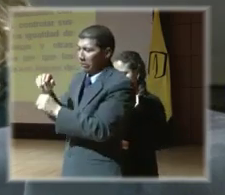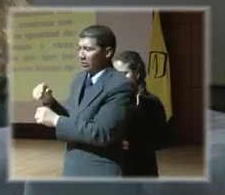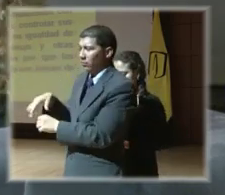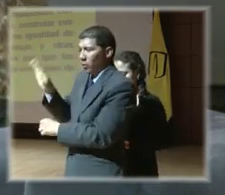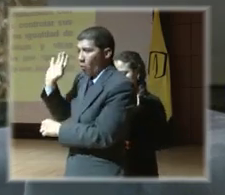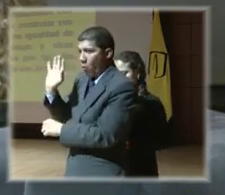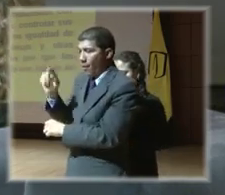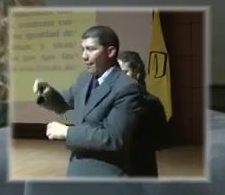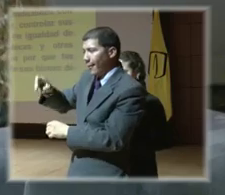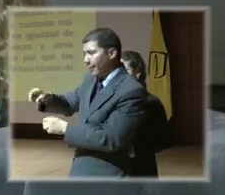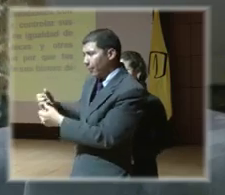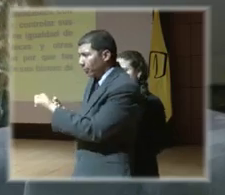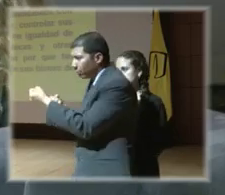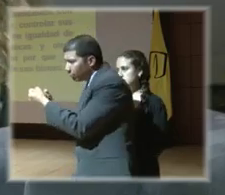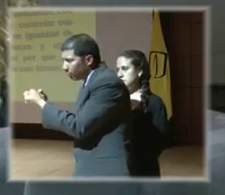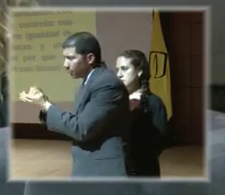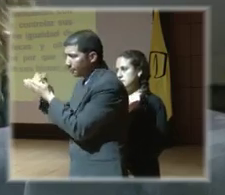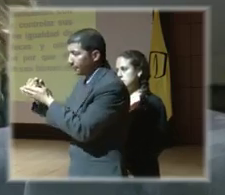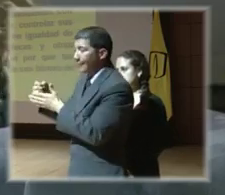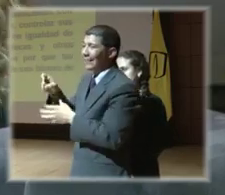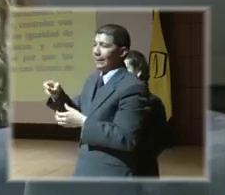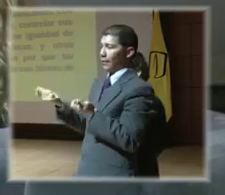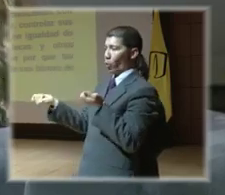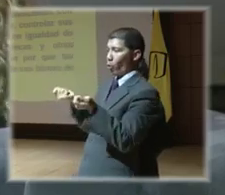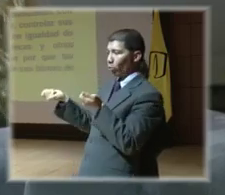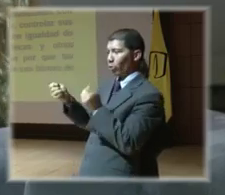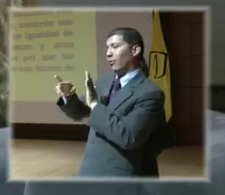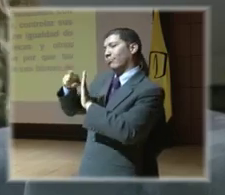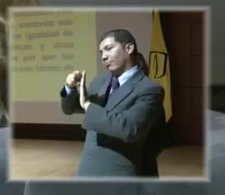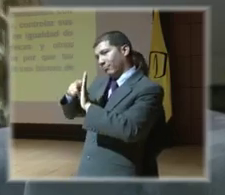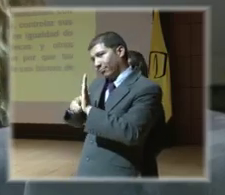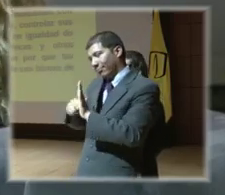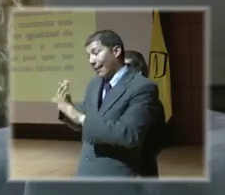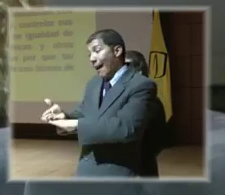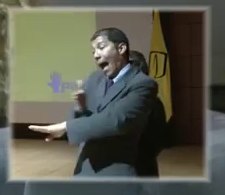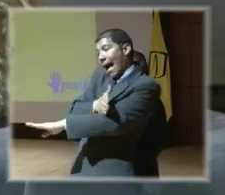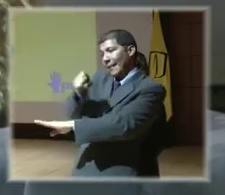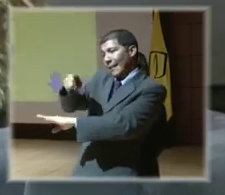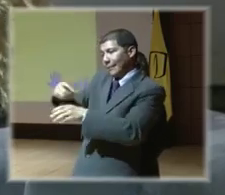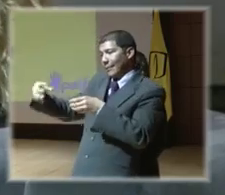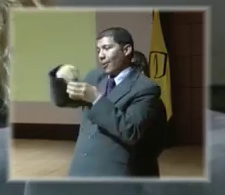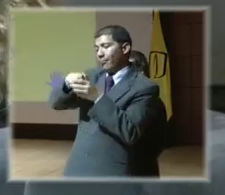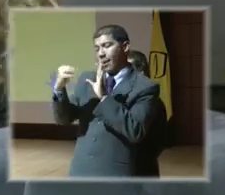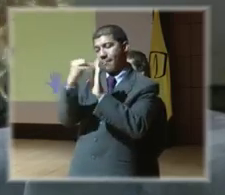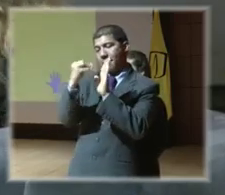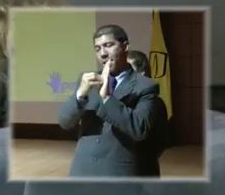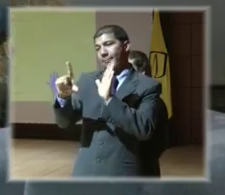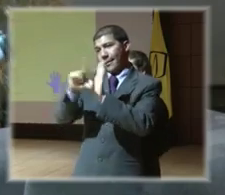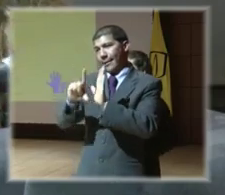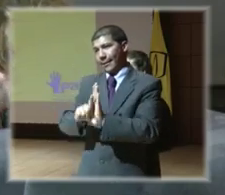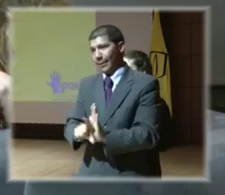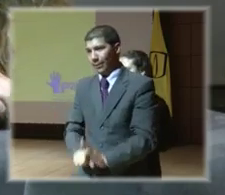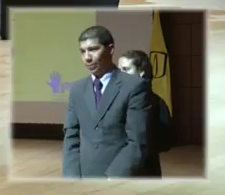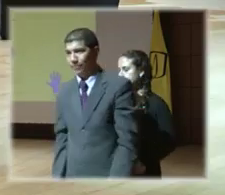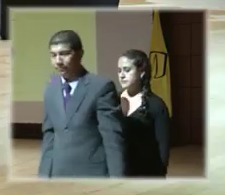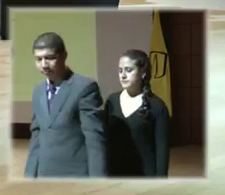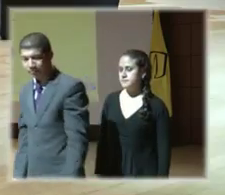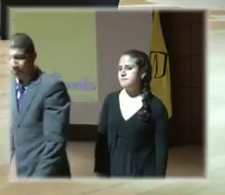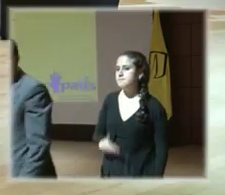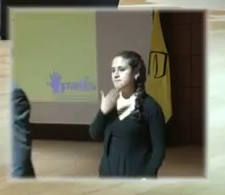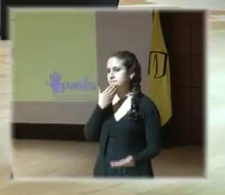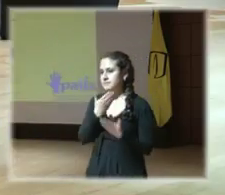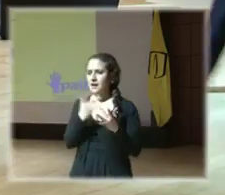que todo esto viene acompañado por una serie de medidas que también deberían, me parece, estar previstas dentro de la legislación. Gracias, Agustina, por mencionar el tema de